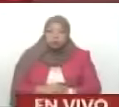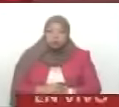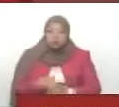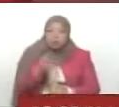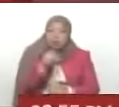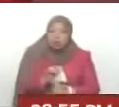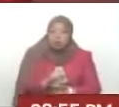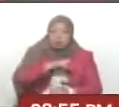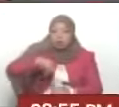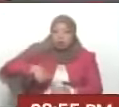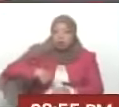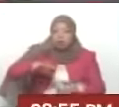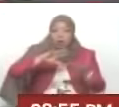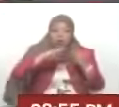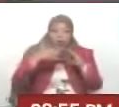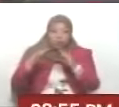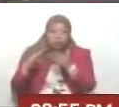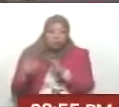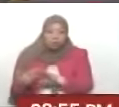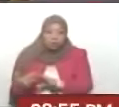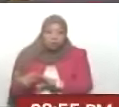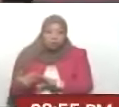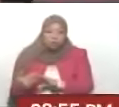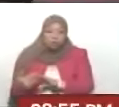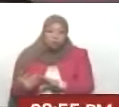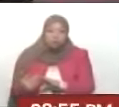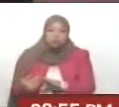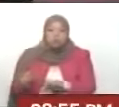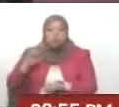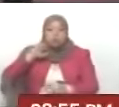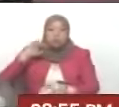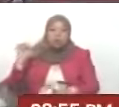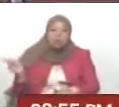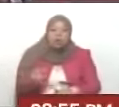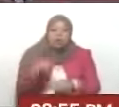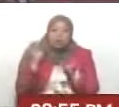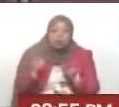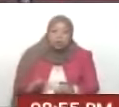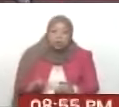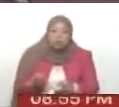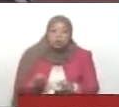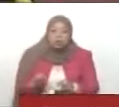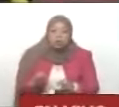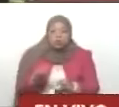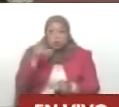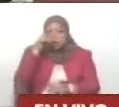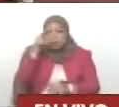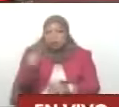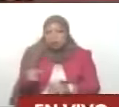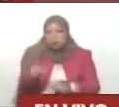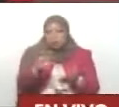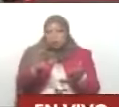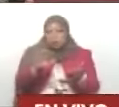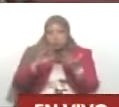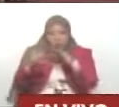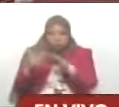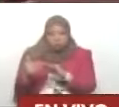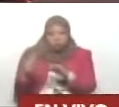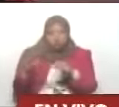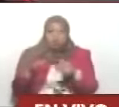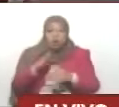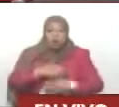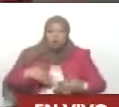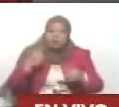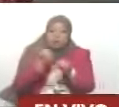Tenemos nuestra comuna llamada agroecológica Valles de Guacamaya. donde